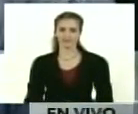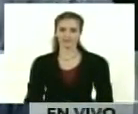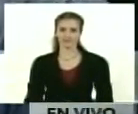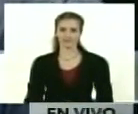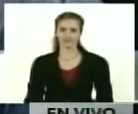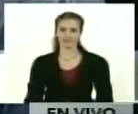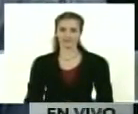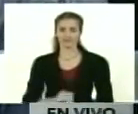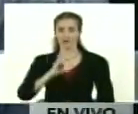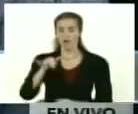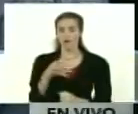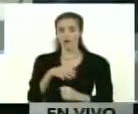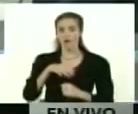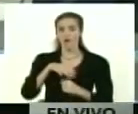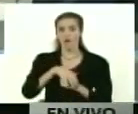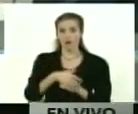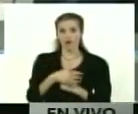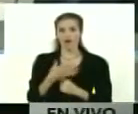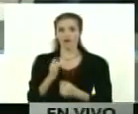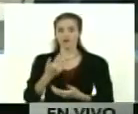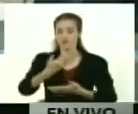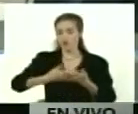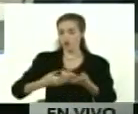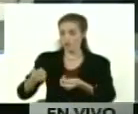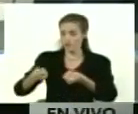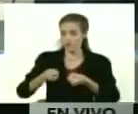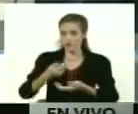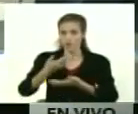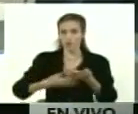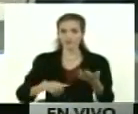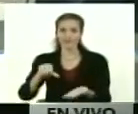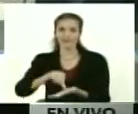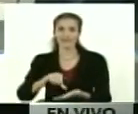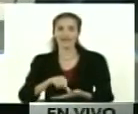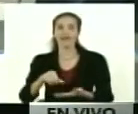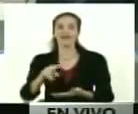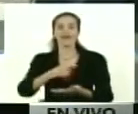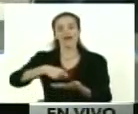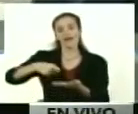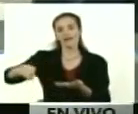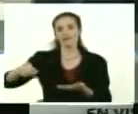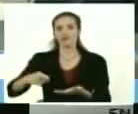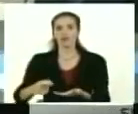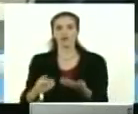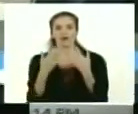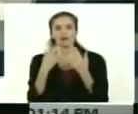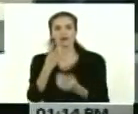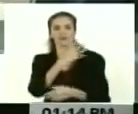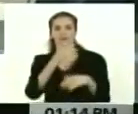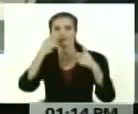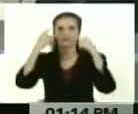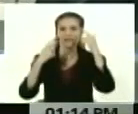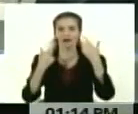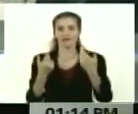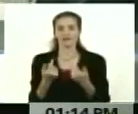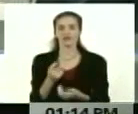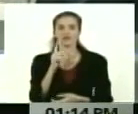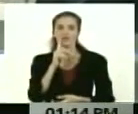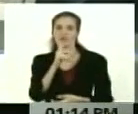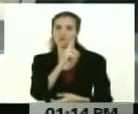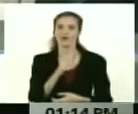Y Jorge me acaba de traer uno de los documentos, el documento central escrito en puño y letra de nuestro comandante, que se llama